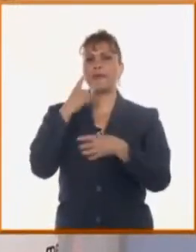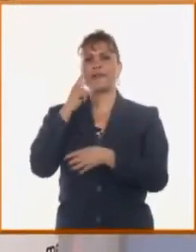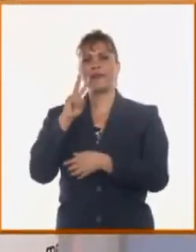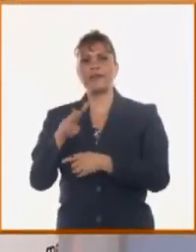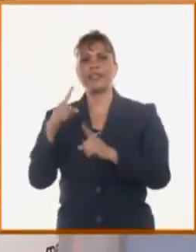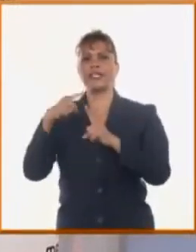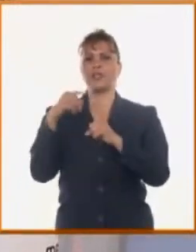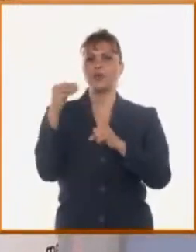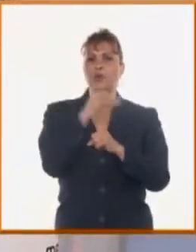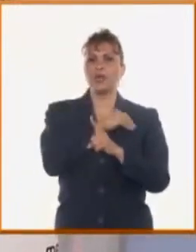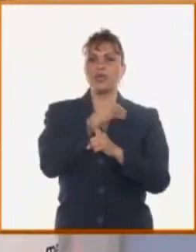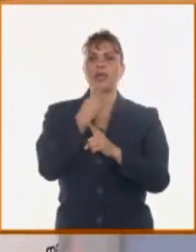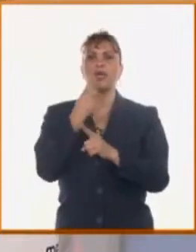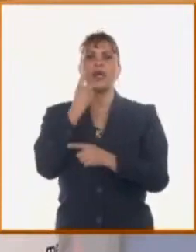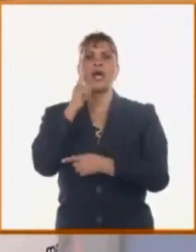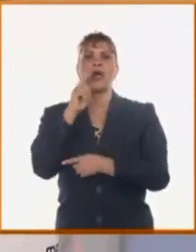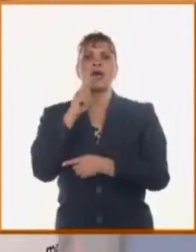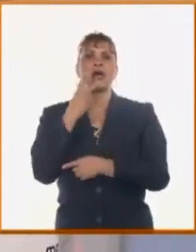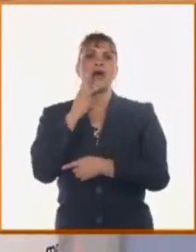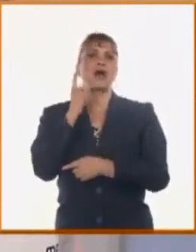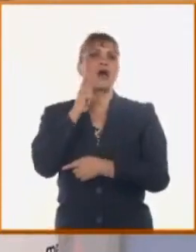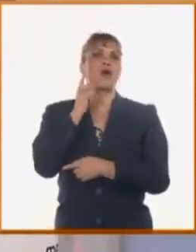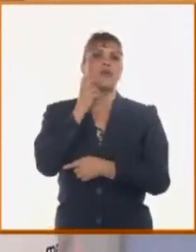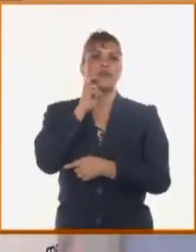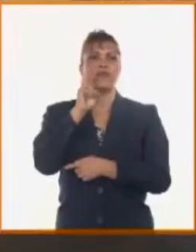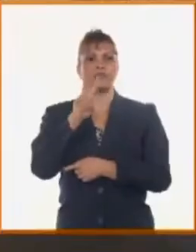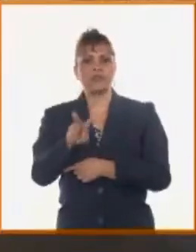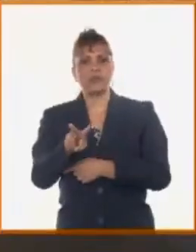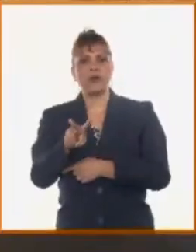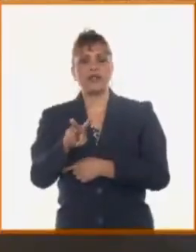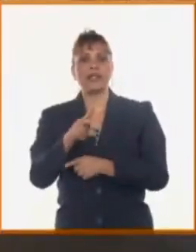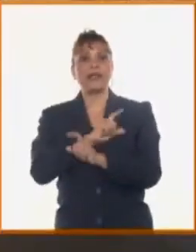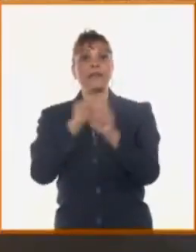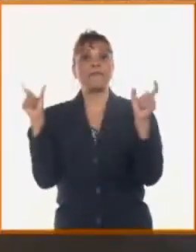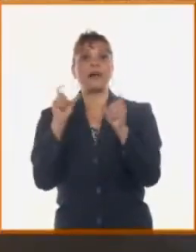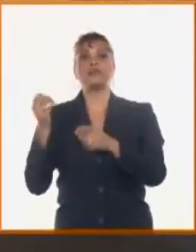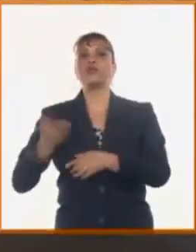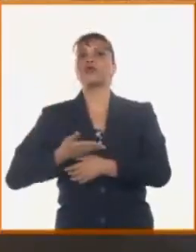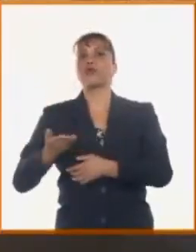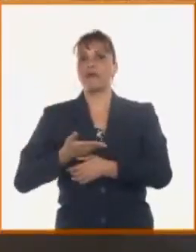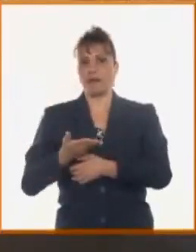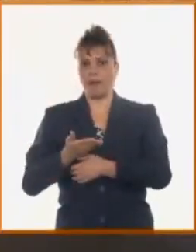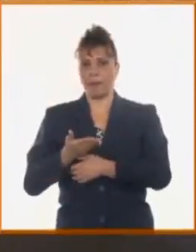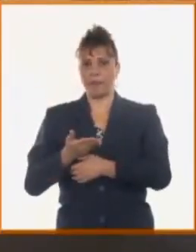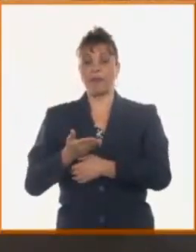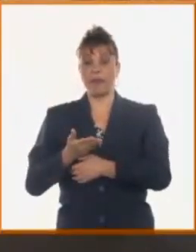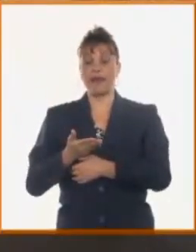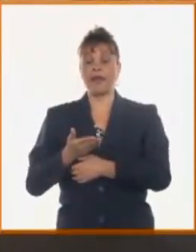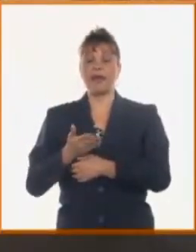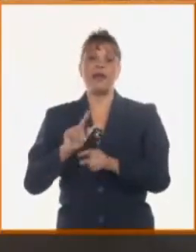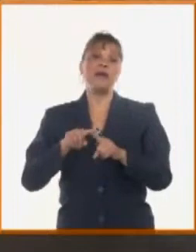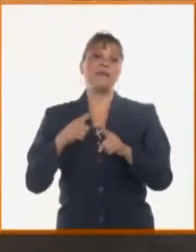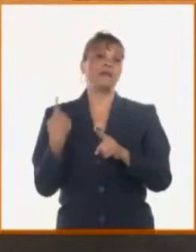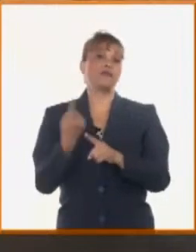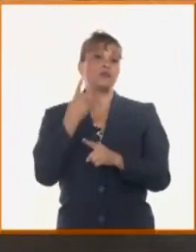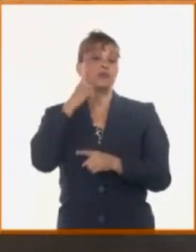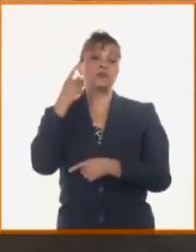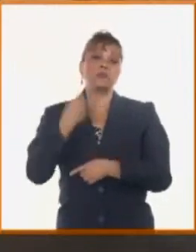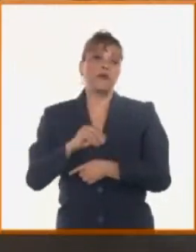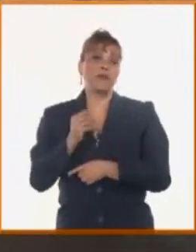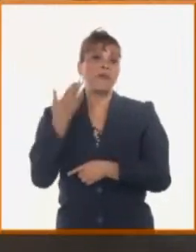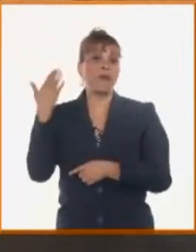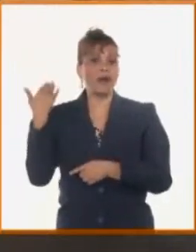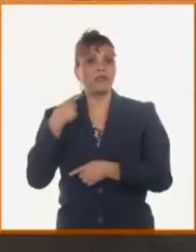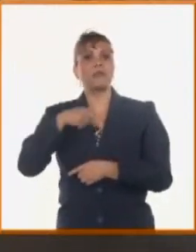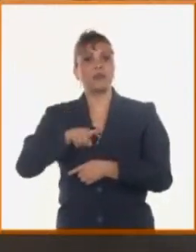tecnológica, audiovisual, de impacto rápido, que para nosotros a veces es un poco desconocida, pero